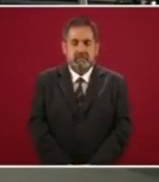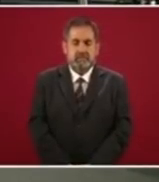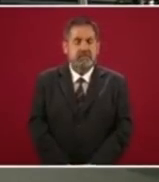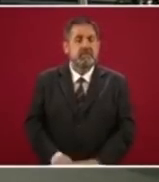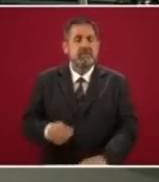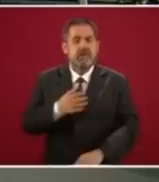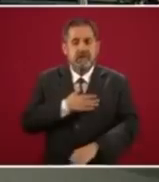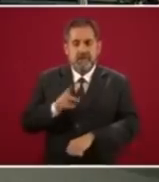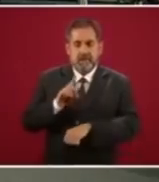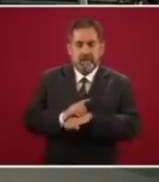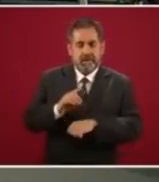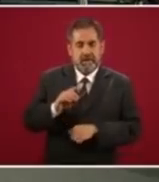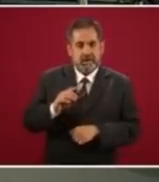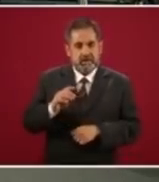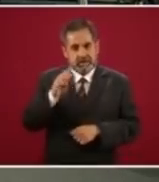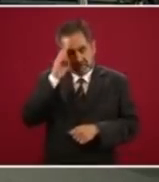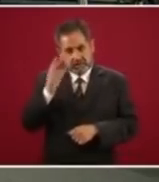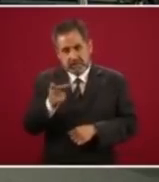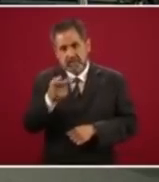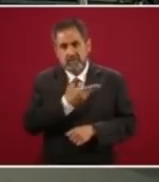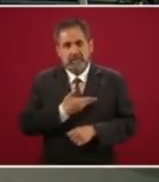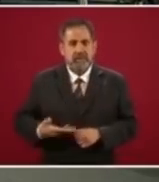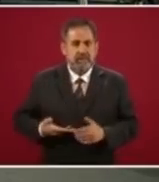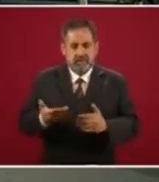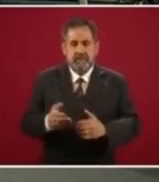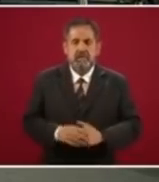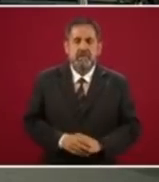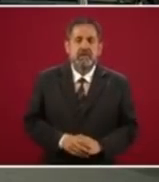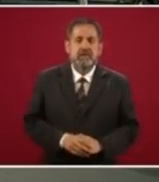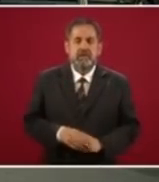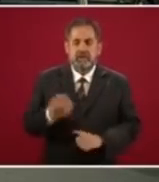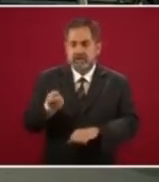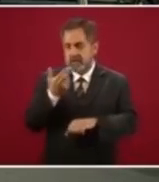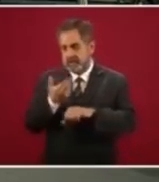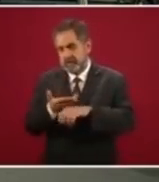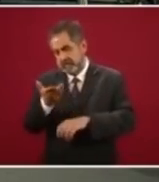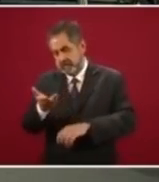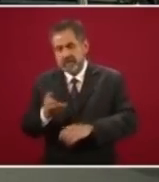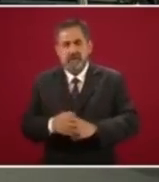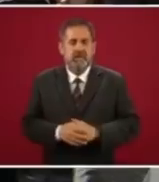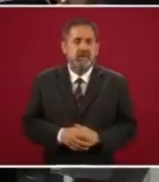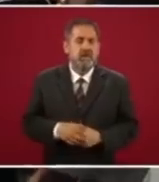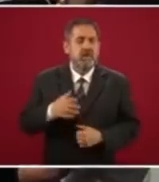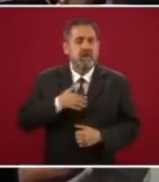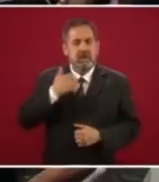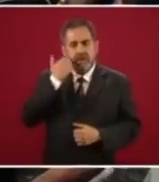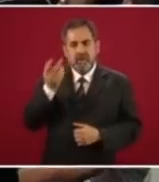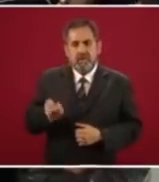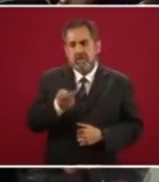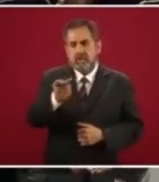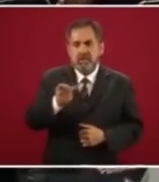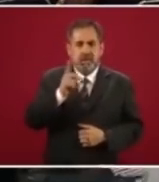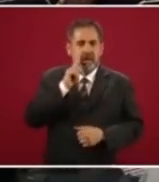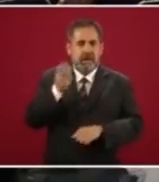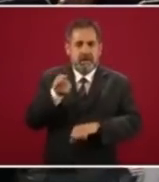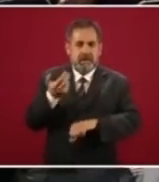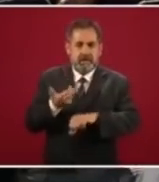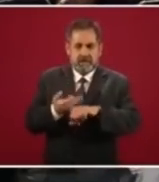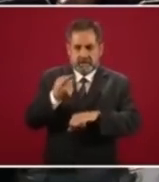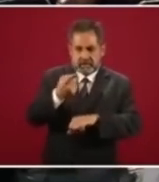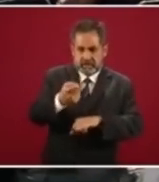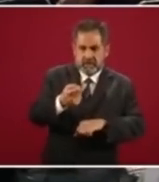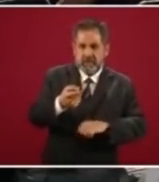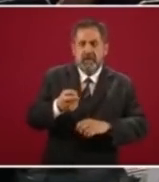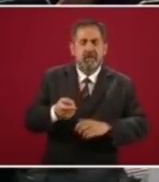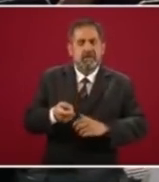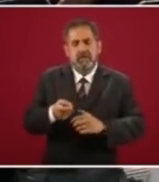Buenos días, señor presidente. Buenos días, señora secretaria. Yo quisiera preguntarle a la secretaria